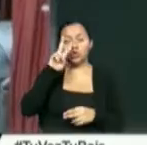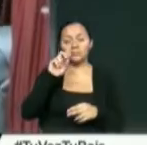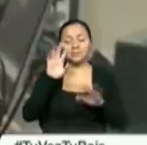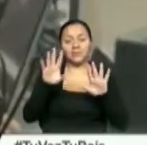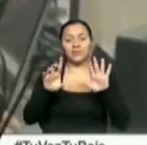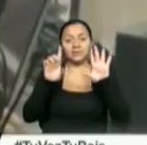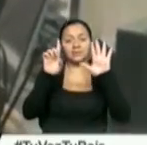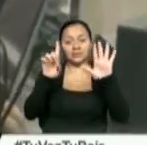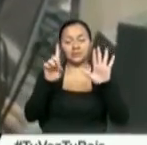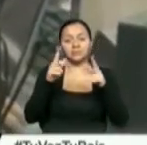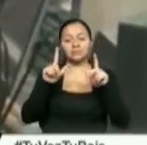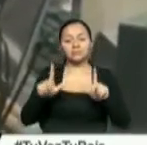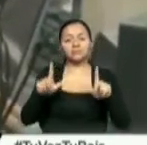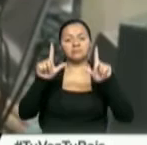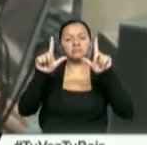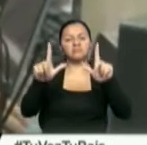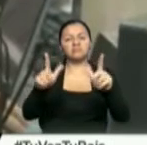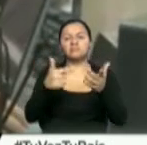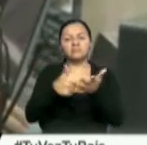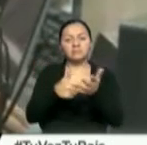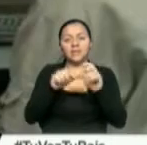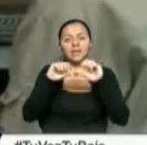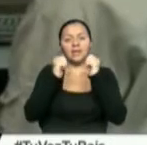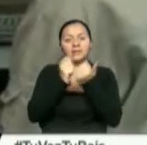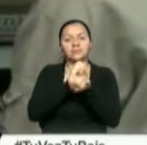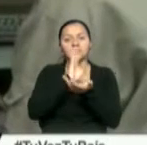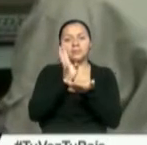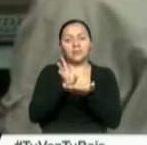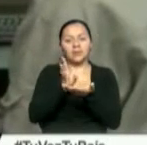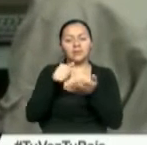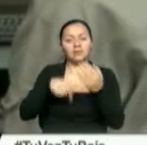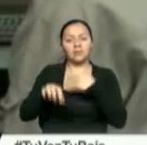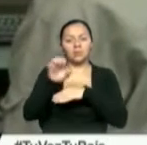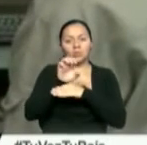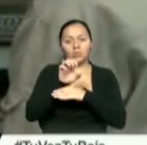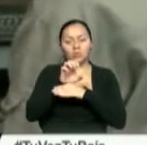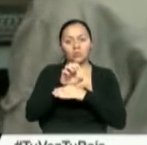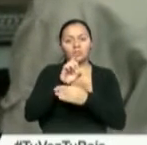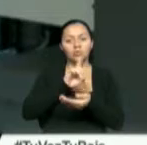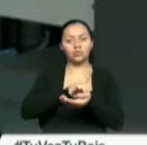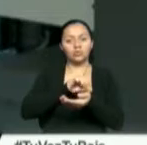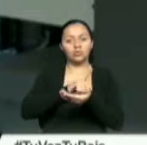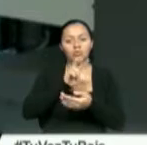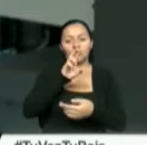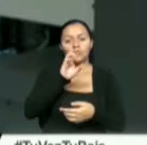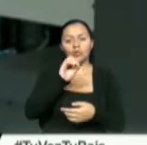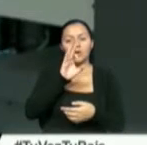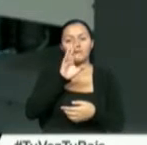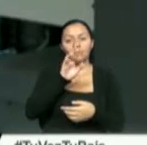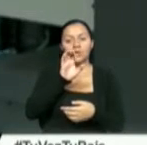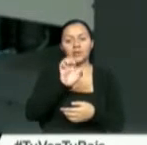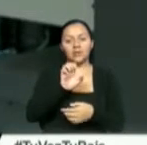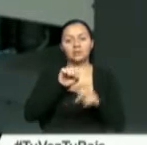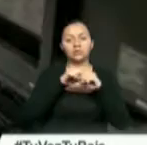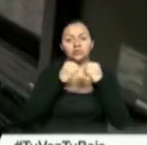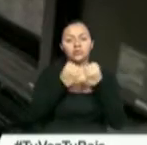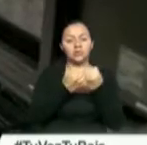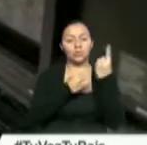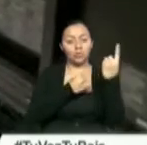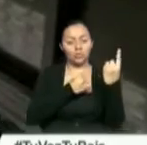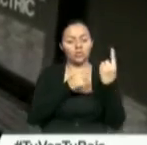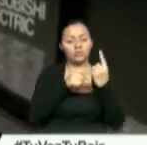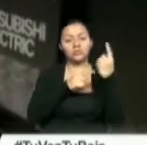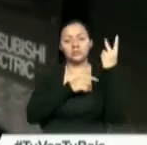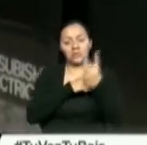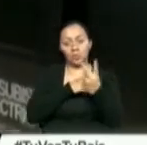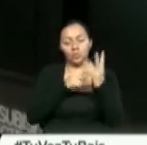institución recibió la condecoración asamblea nacional de la república del ecuador- doctor vicente rocafuerte al mérito social esto en